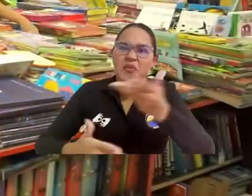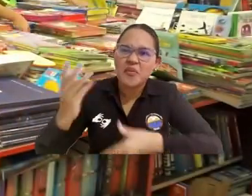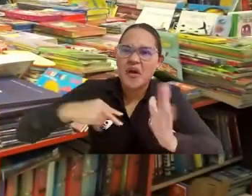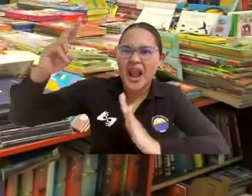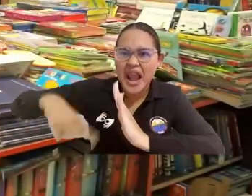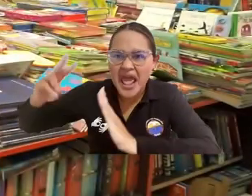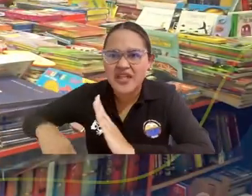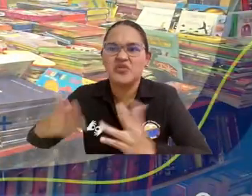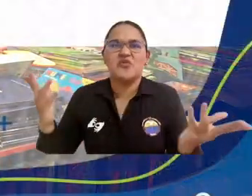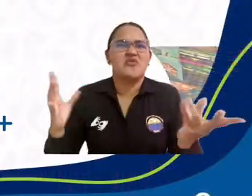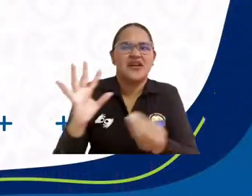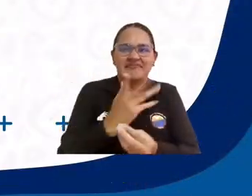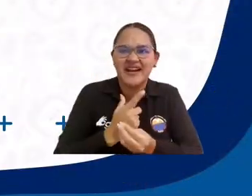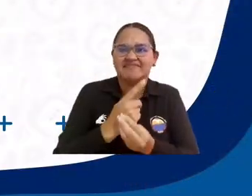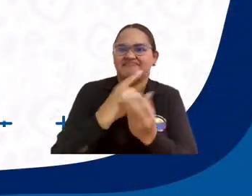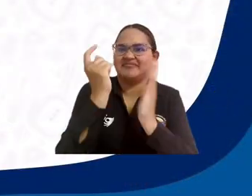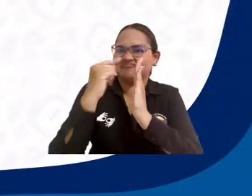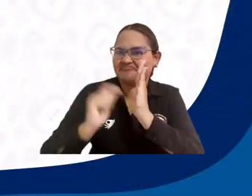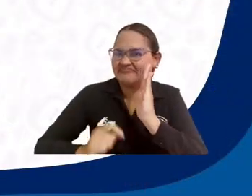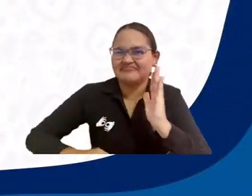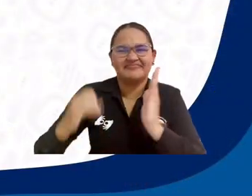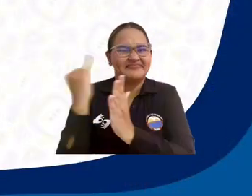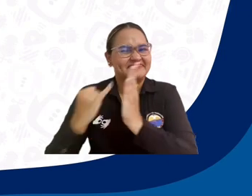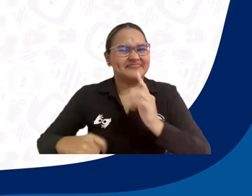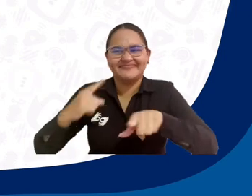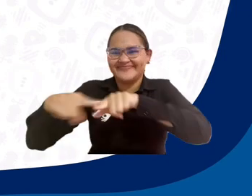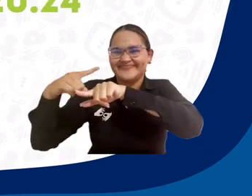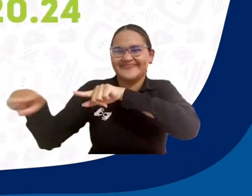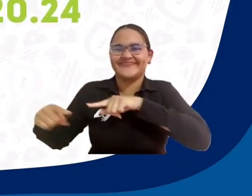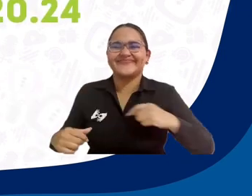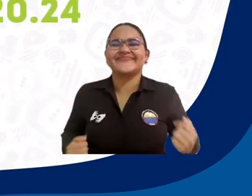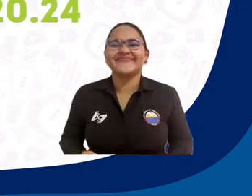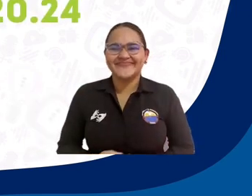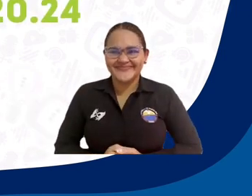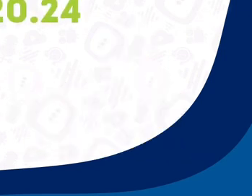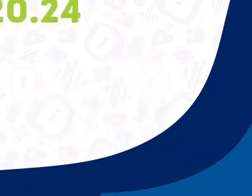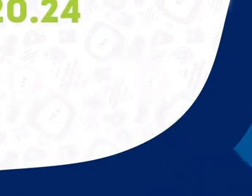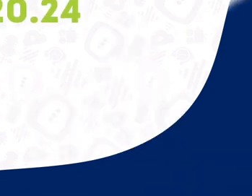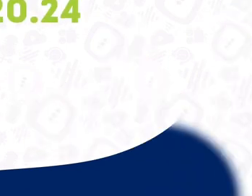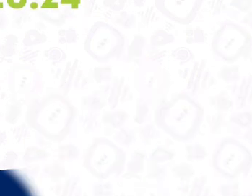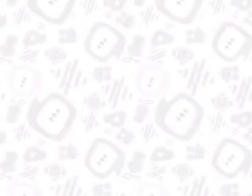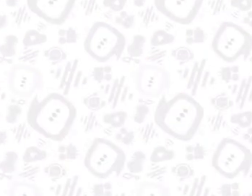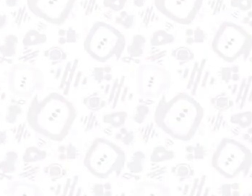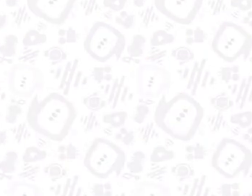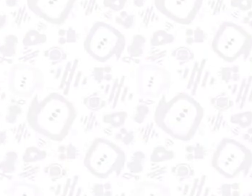y talleres artísticos. Aún más incluyente e innovadora.